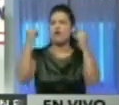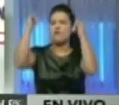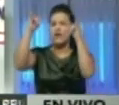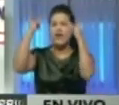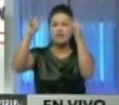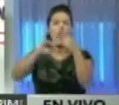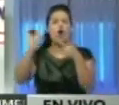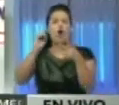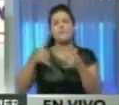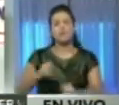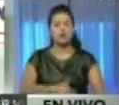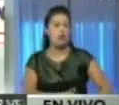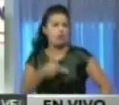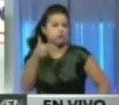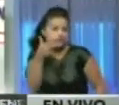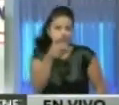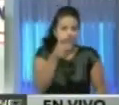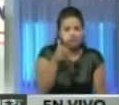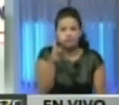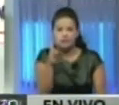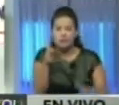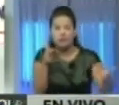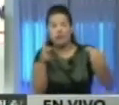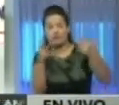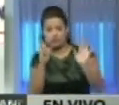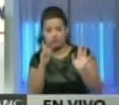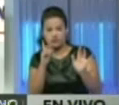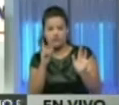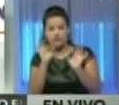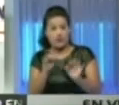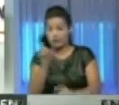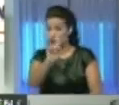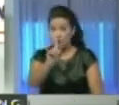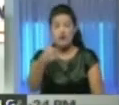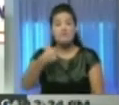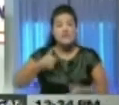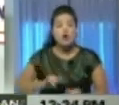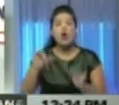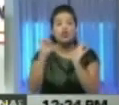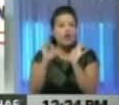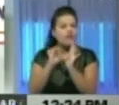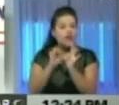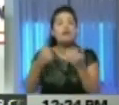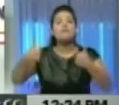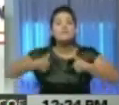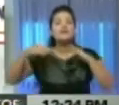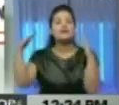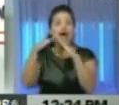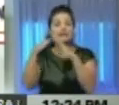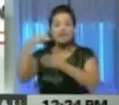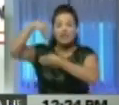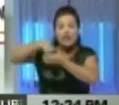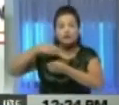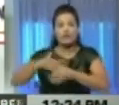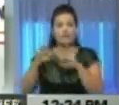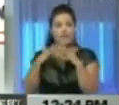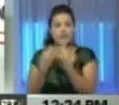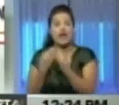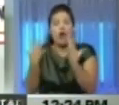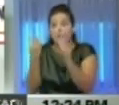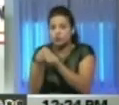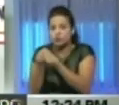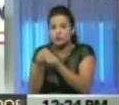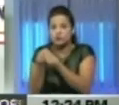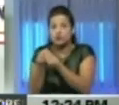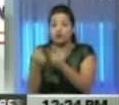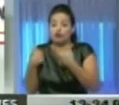armado quién sabe en qué lugar nocturno. No, mi hijo estaba en mi casa, donde yo vivo con mi familia. Y